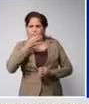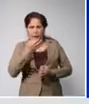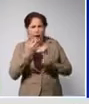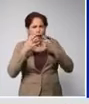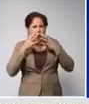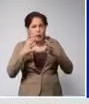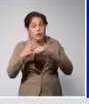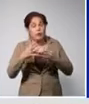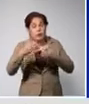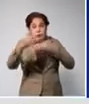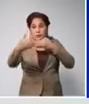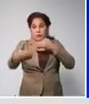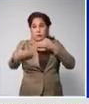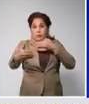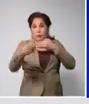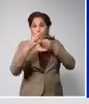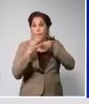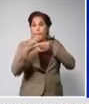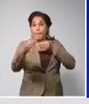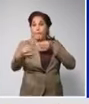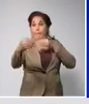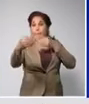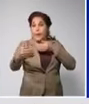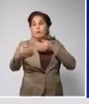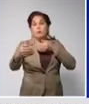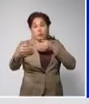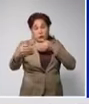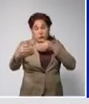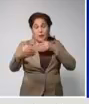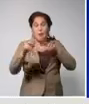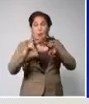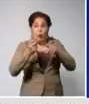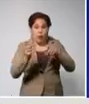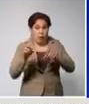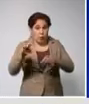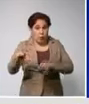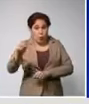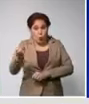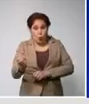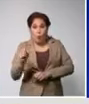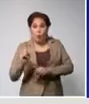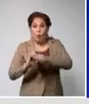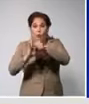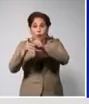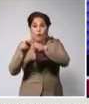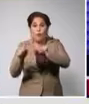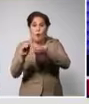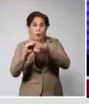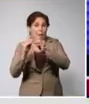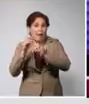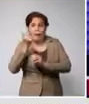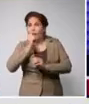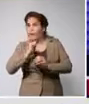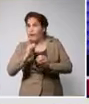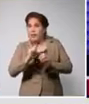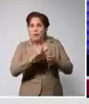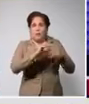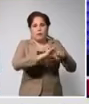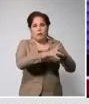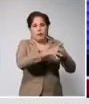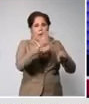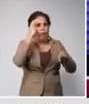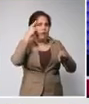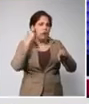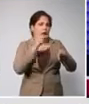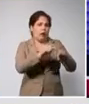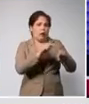creo que sí. Y si estamos hablando de que están circulando nuevas cepas que tienen una contagiosidad todavía mayor, pues estoy